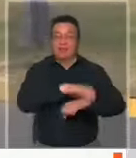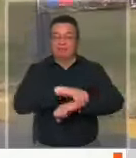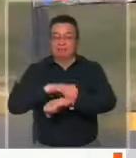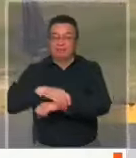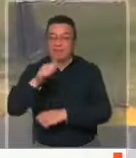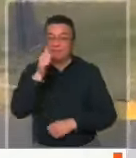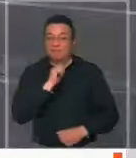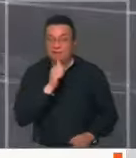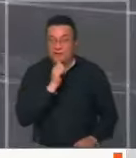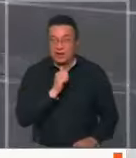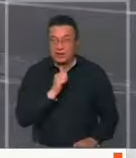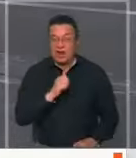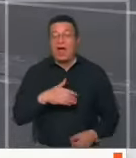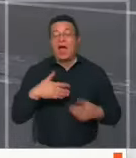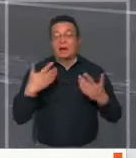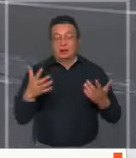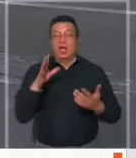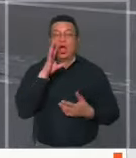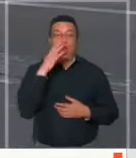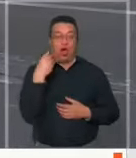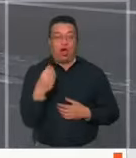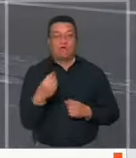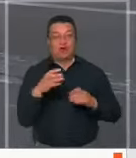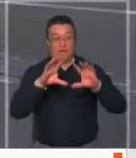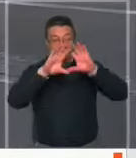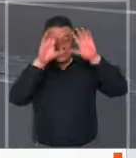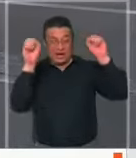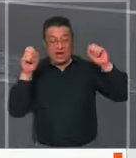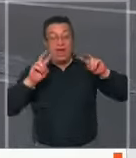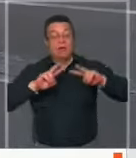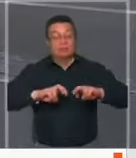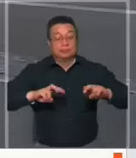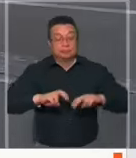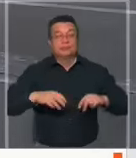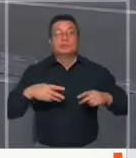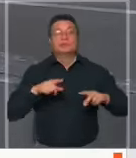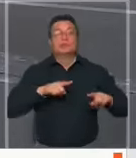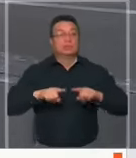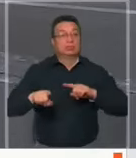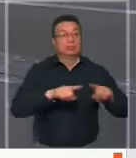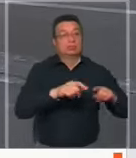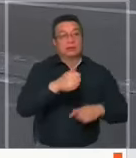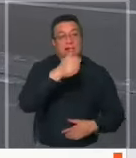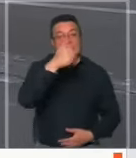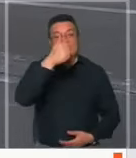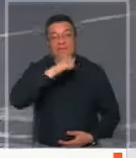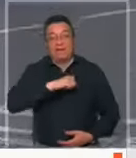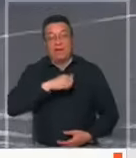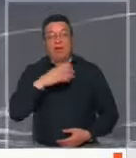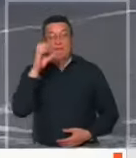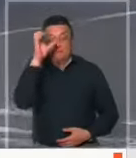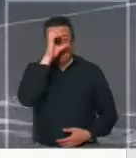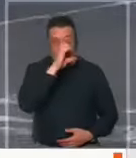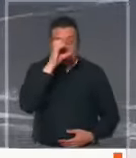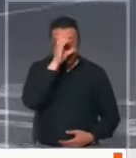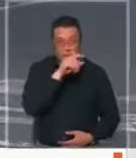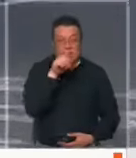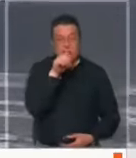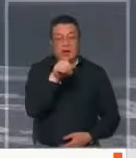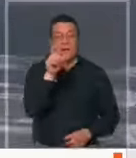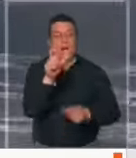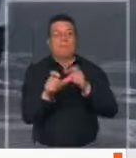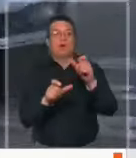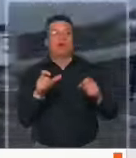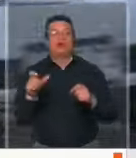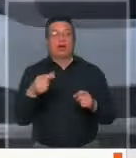y evidentemente la fiscalía está realizando, claro, labores de investigación que todavía son reservadas para dar con el paradero de estas personas que